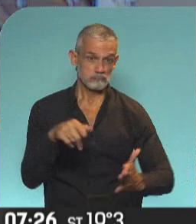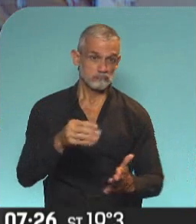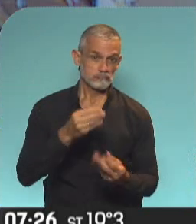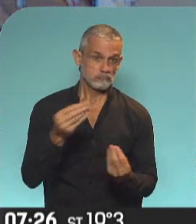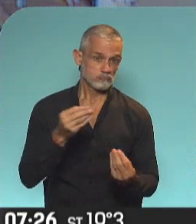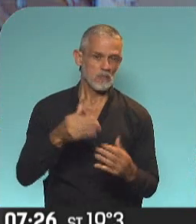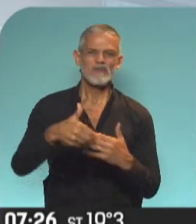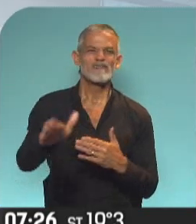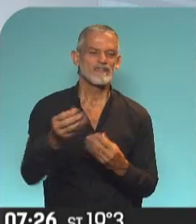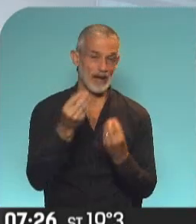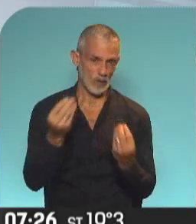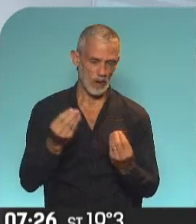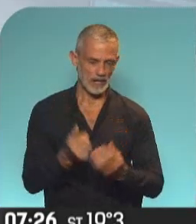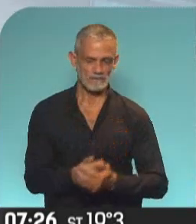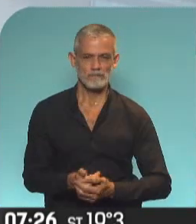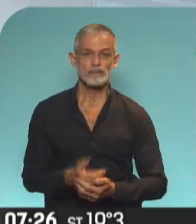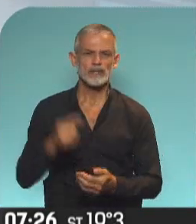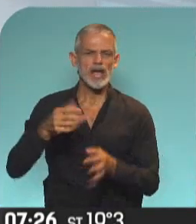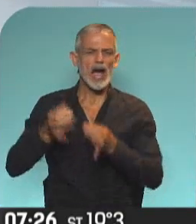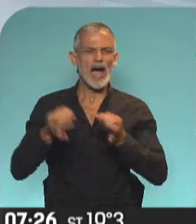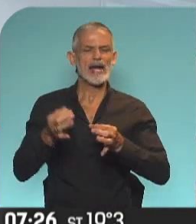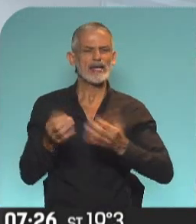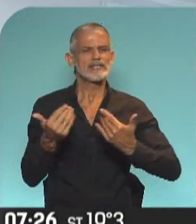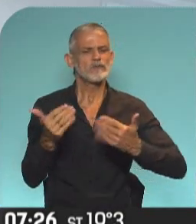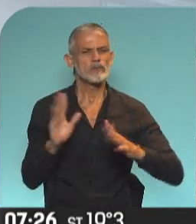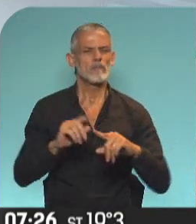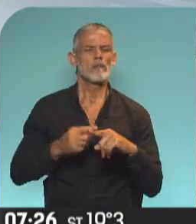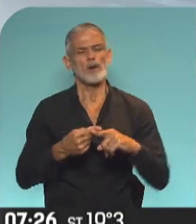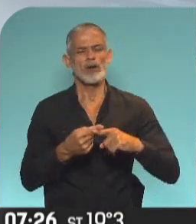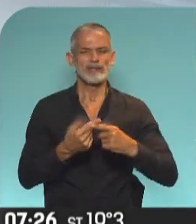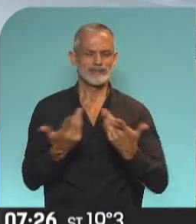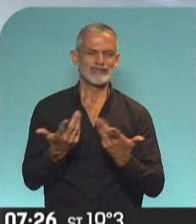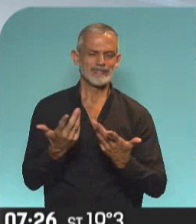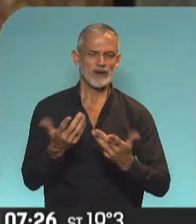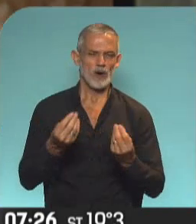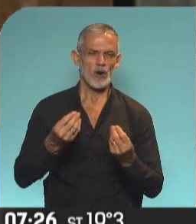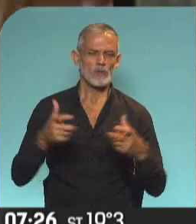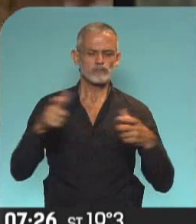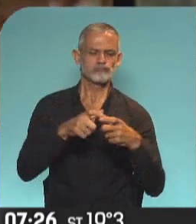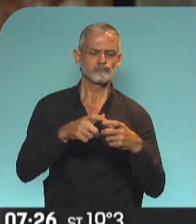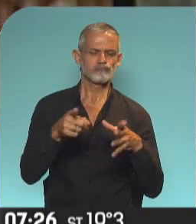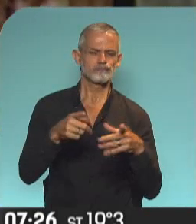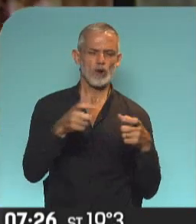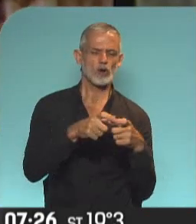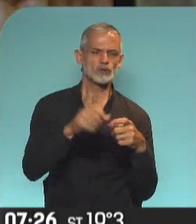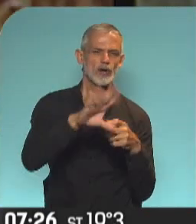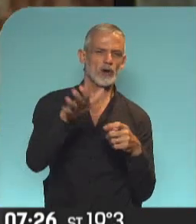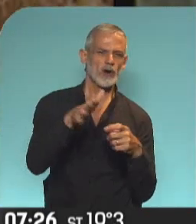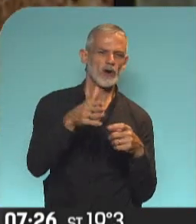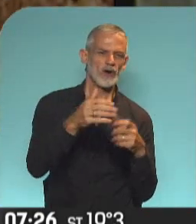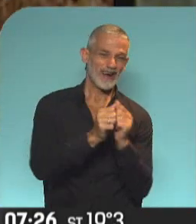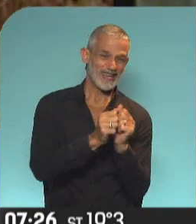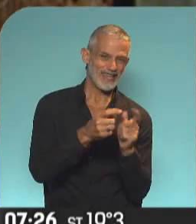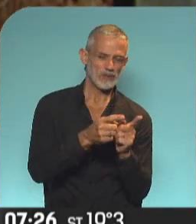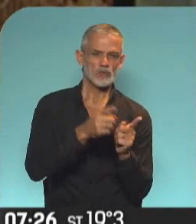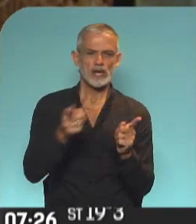a pasar más adelante? Y acá el análisis puede ser más político de cómo el Consejo Agroindustrial se